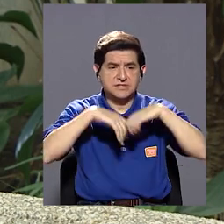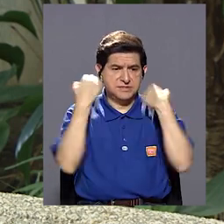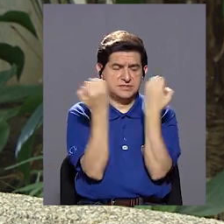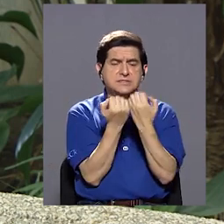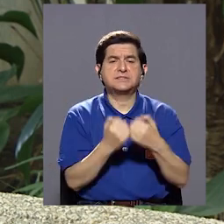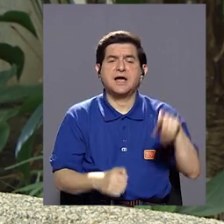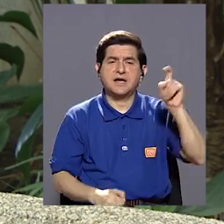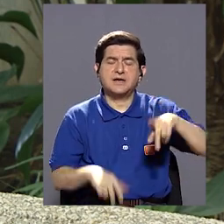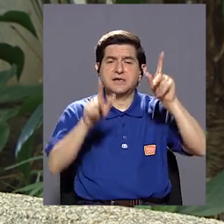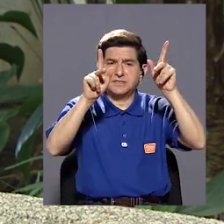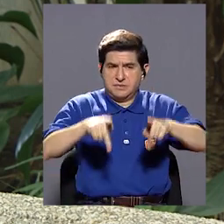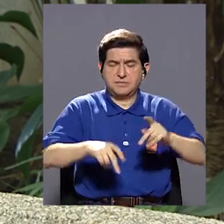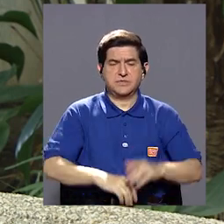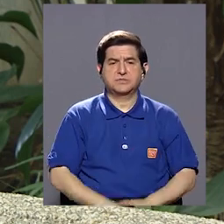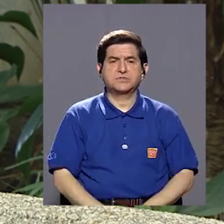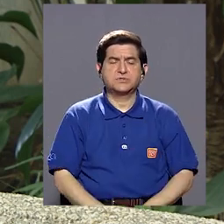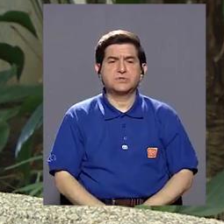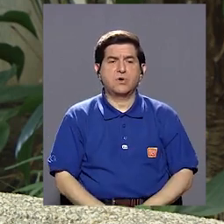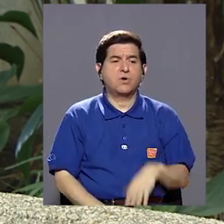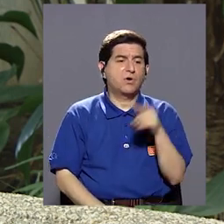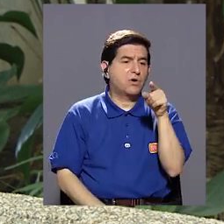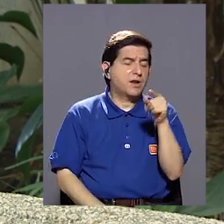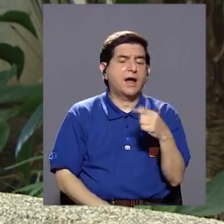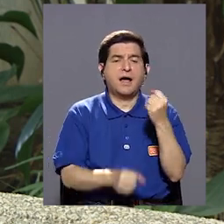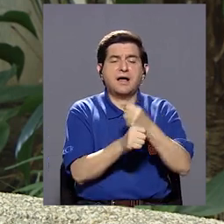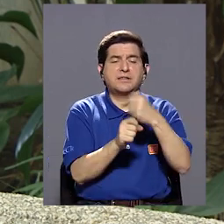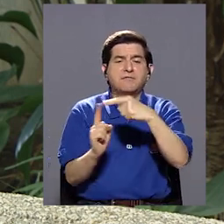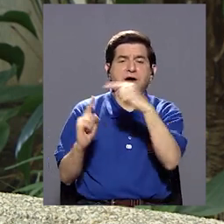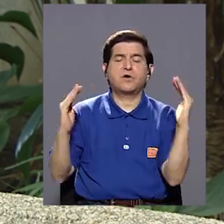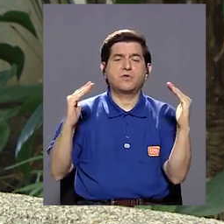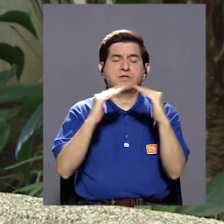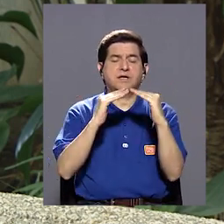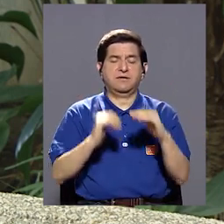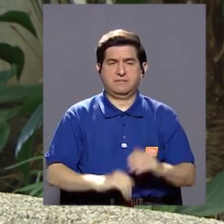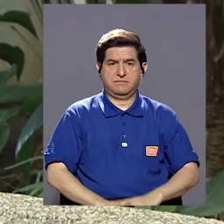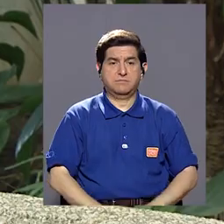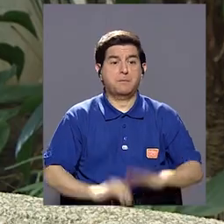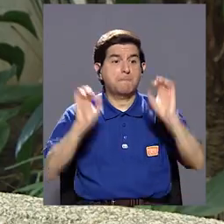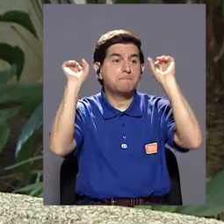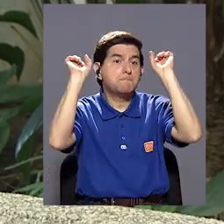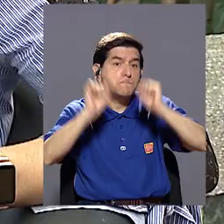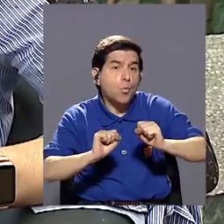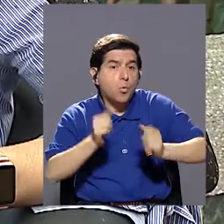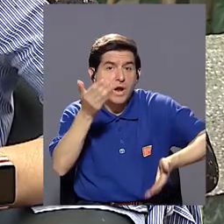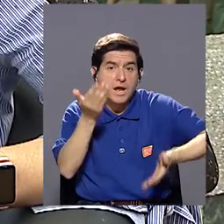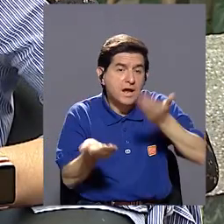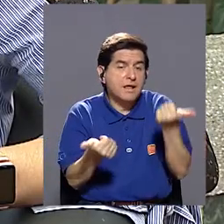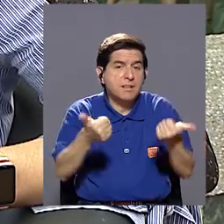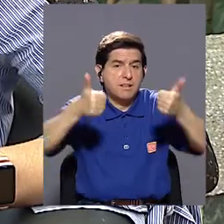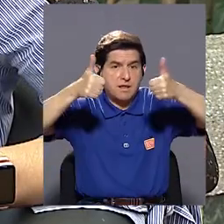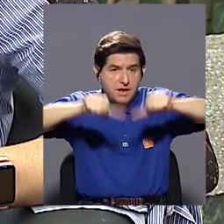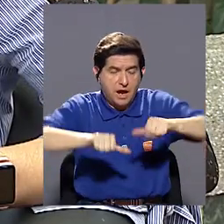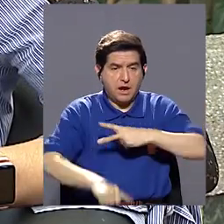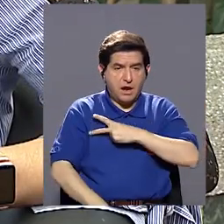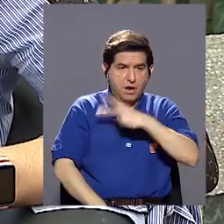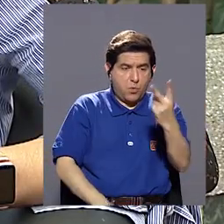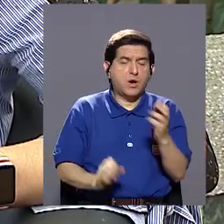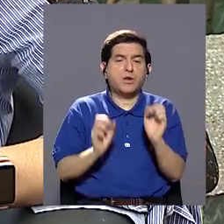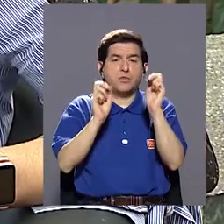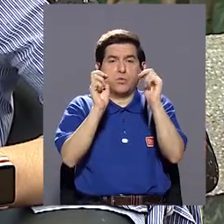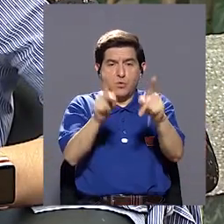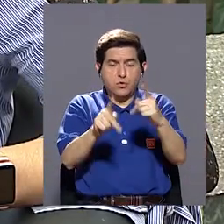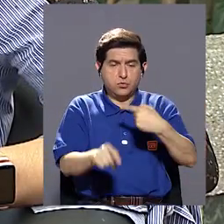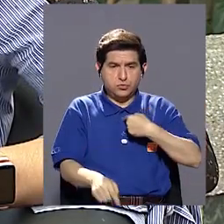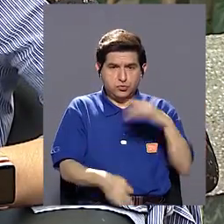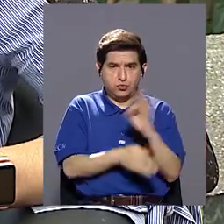equipamiento que requiere esta persona para poder ejecutar el trabajo desde su casa. Puede existir dentro de ese acuerdo voluntario la